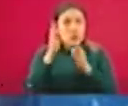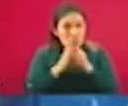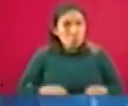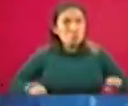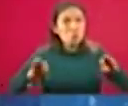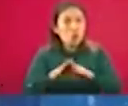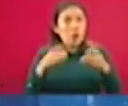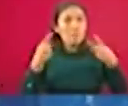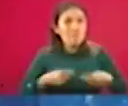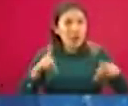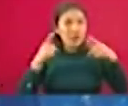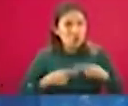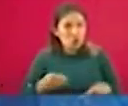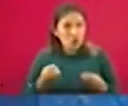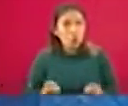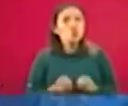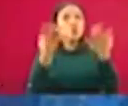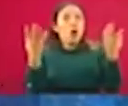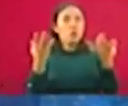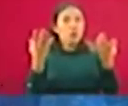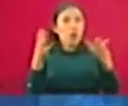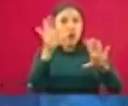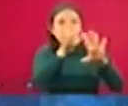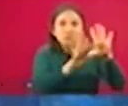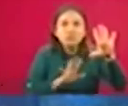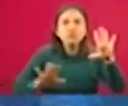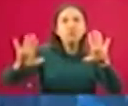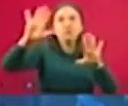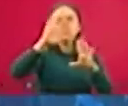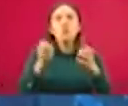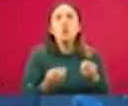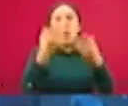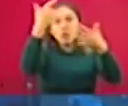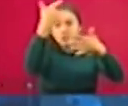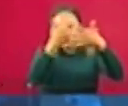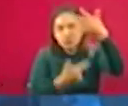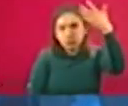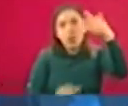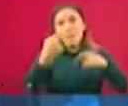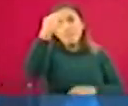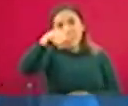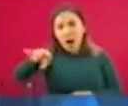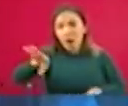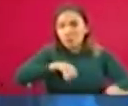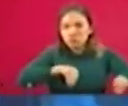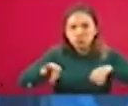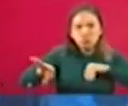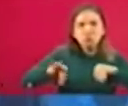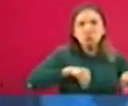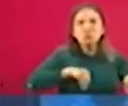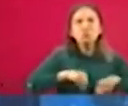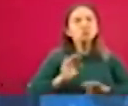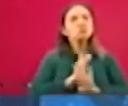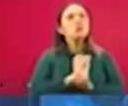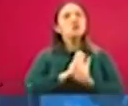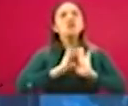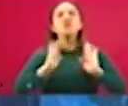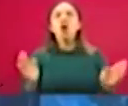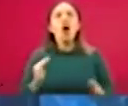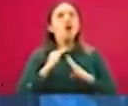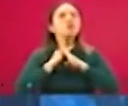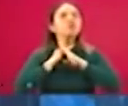la predicción. Y aparte, la probabilidad de 60%, pues lo que quiere decir es que justo eso, hay